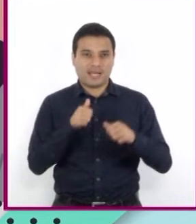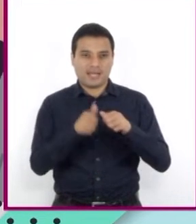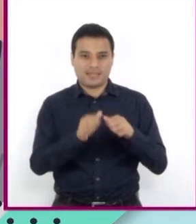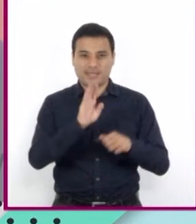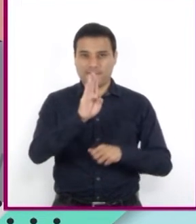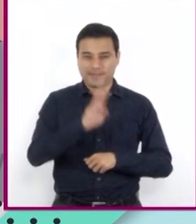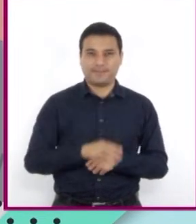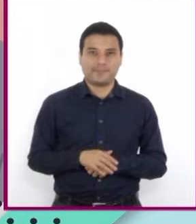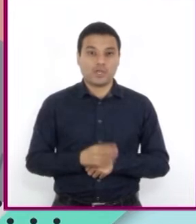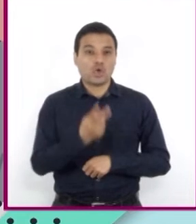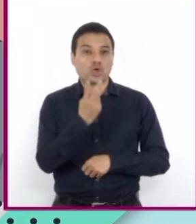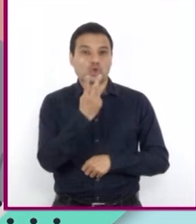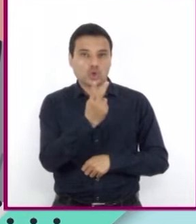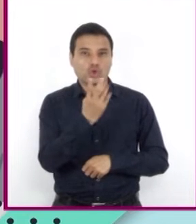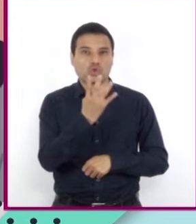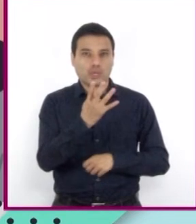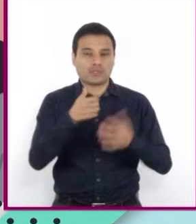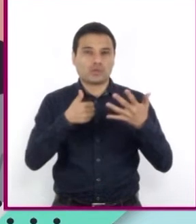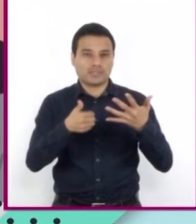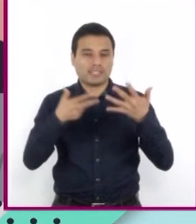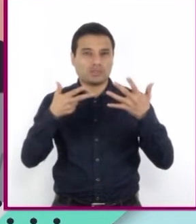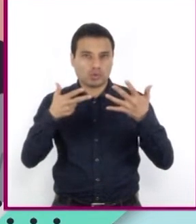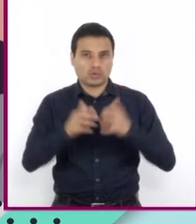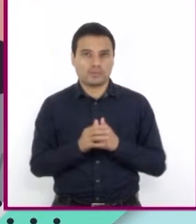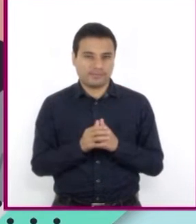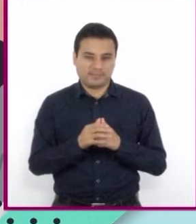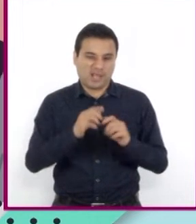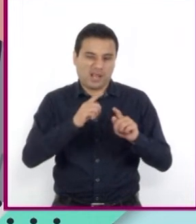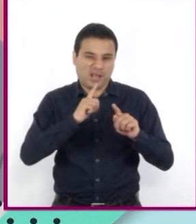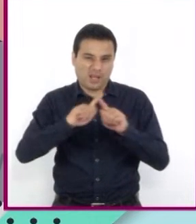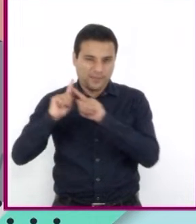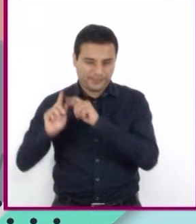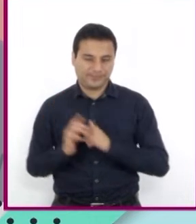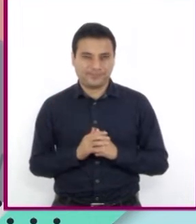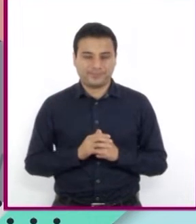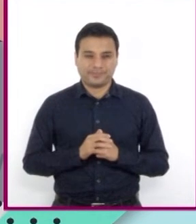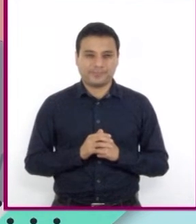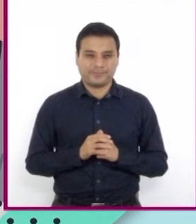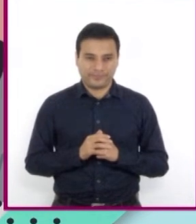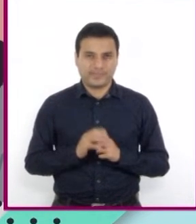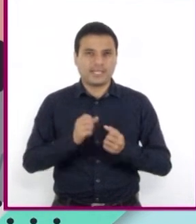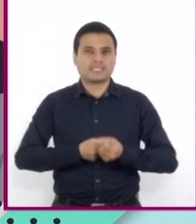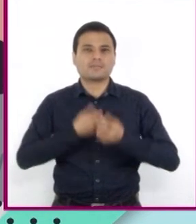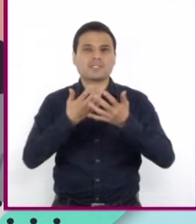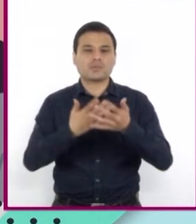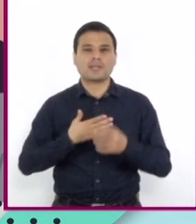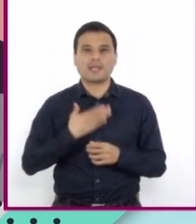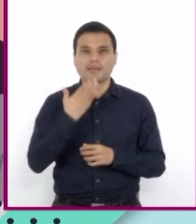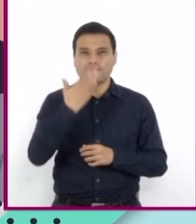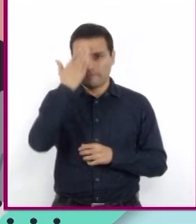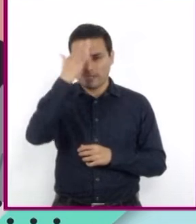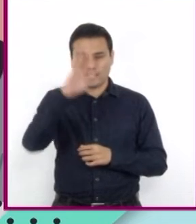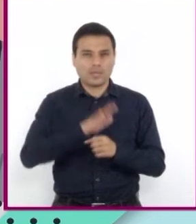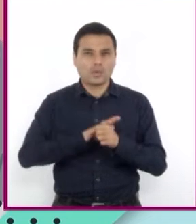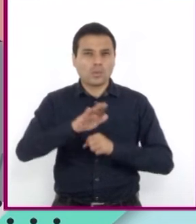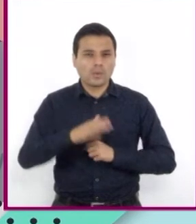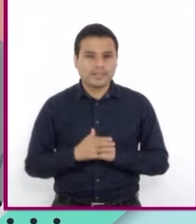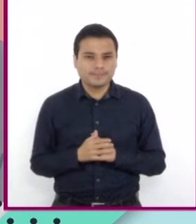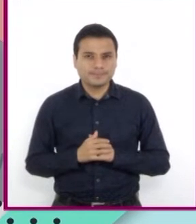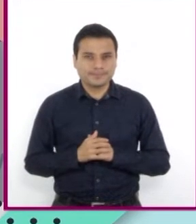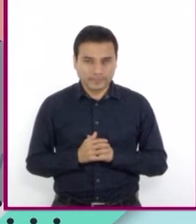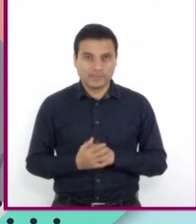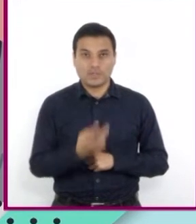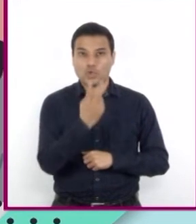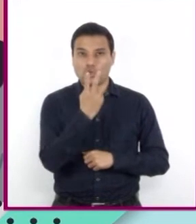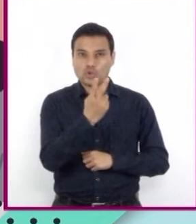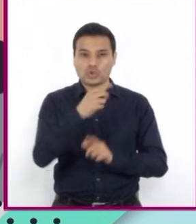2, 4, 6, 8 y así sucesivamente, la expresión algebraica que la modela es